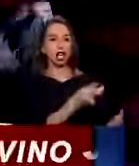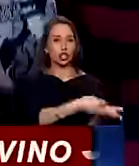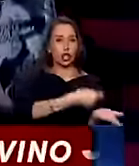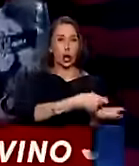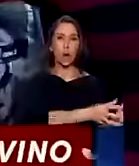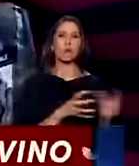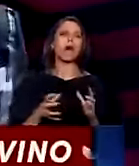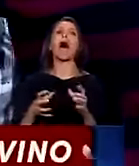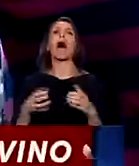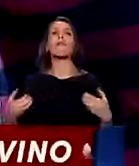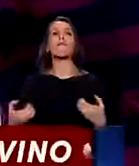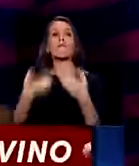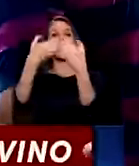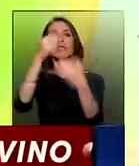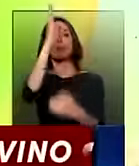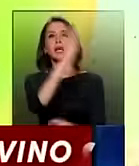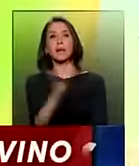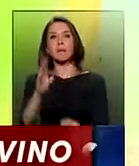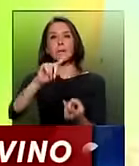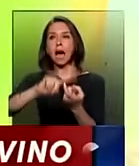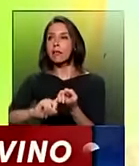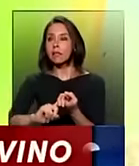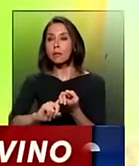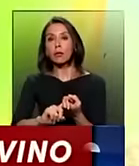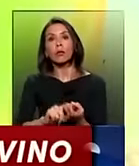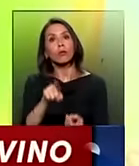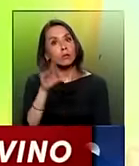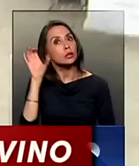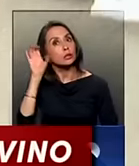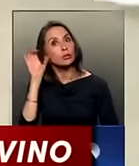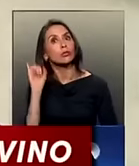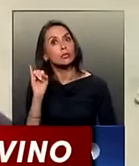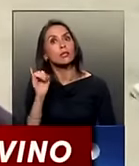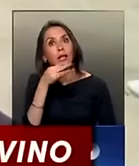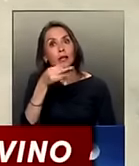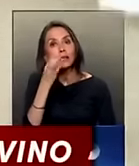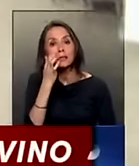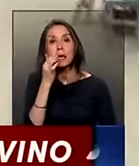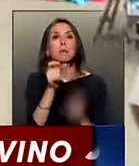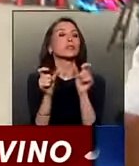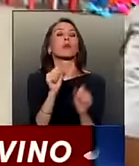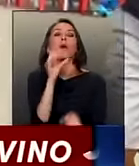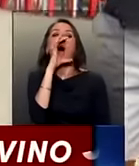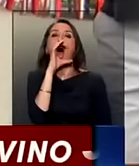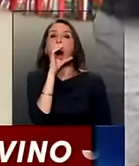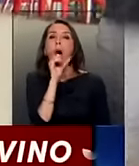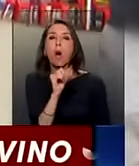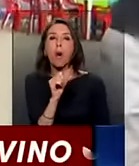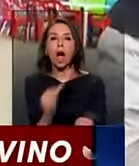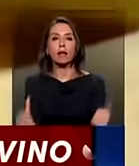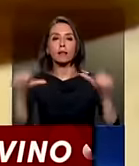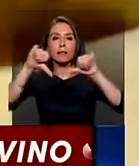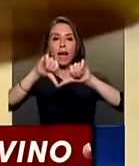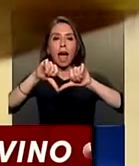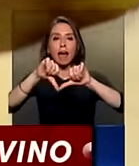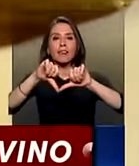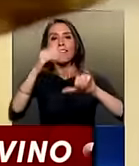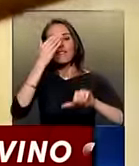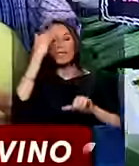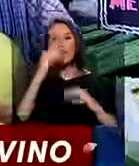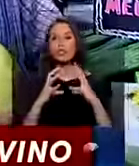el tradicional brindis en un matrimonio. Así, tal como usted lo escuchó. Y es que nadie parece resistirse a esta dupla del verano, el